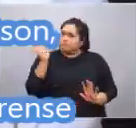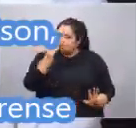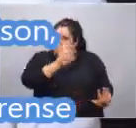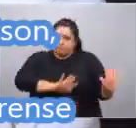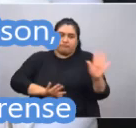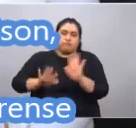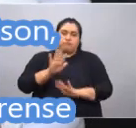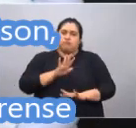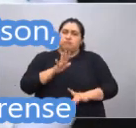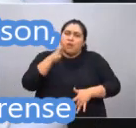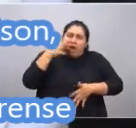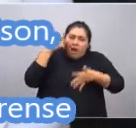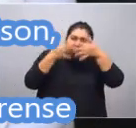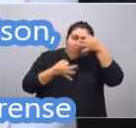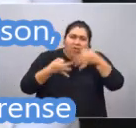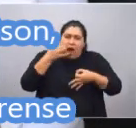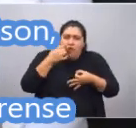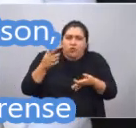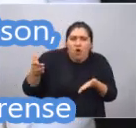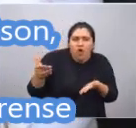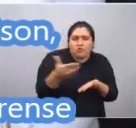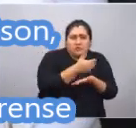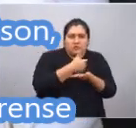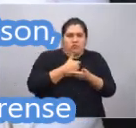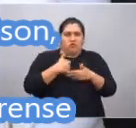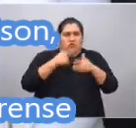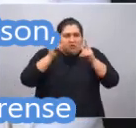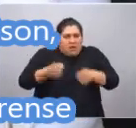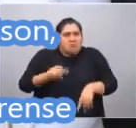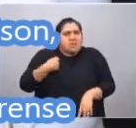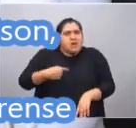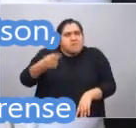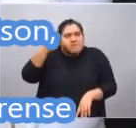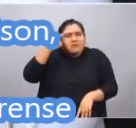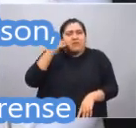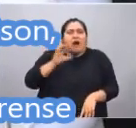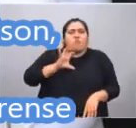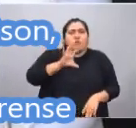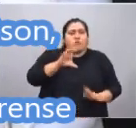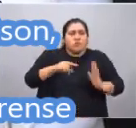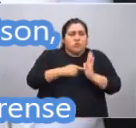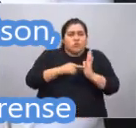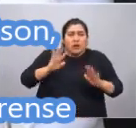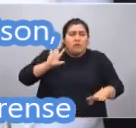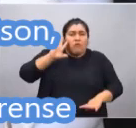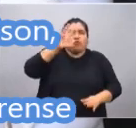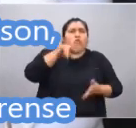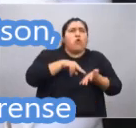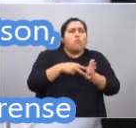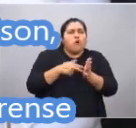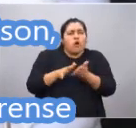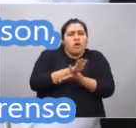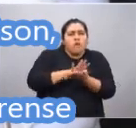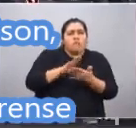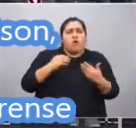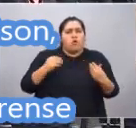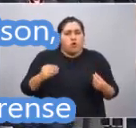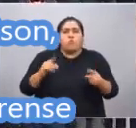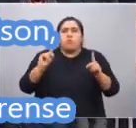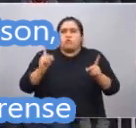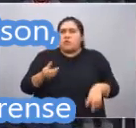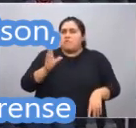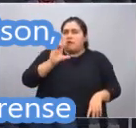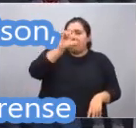los diagnósticos, para pensar nuestra provincia, sus problemas, los problemas